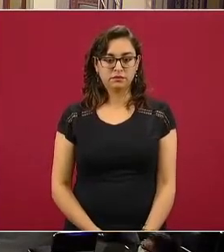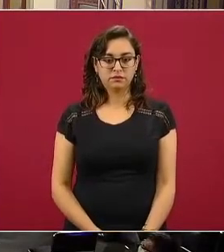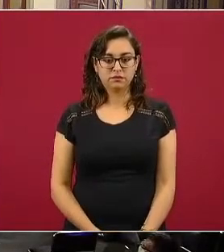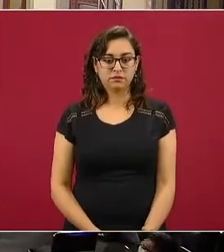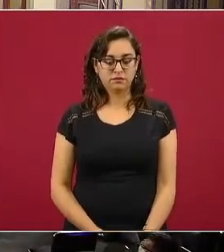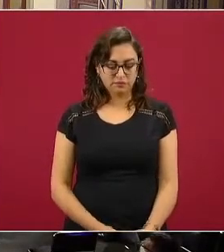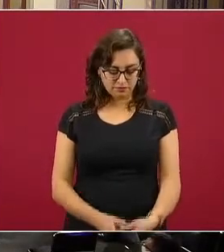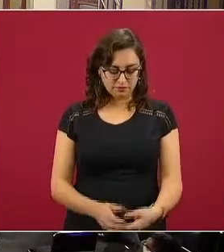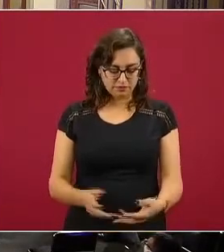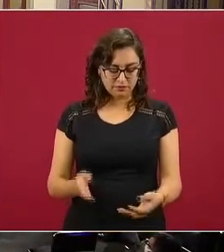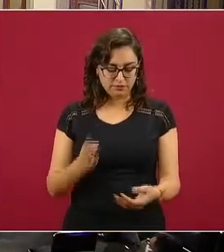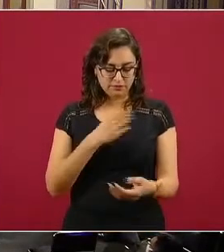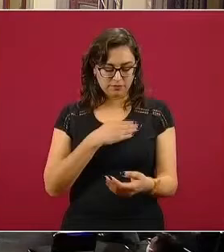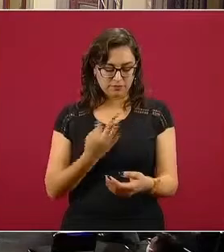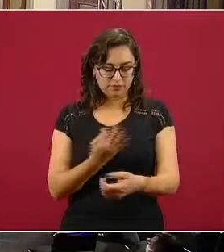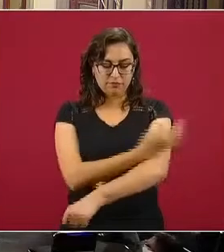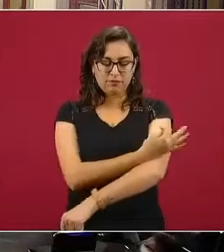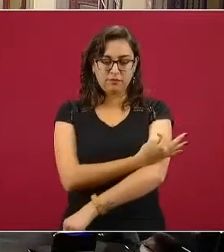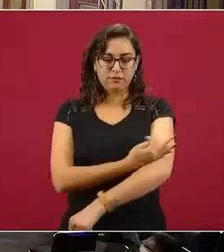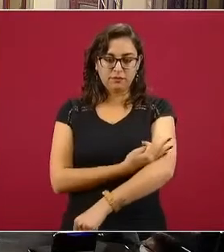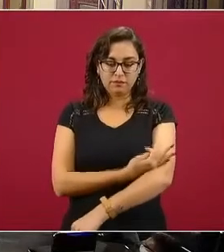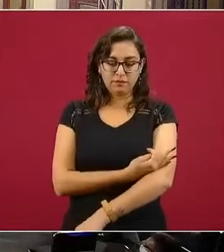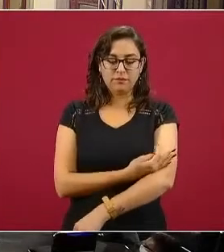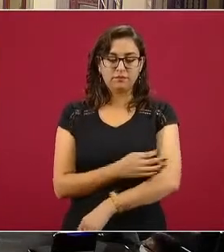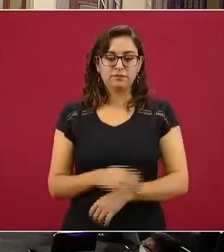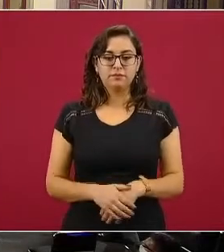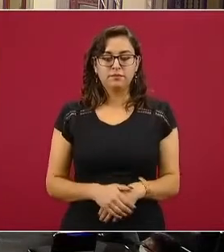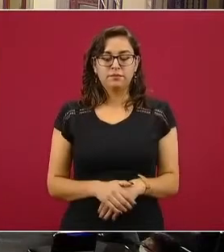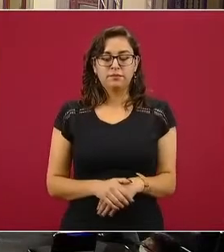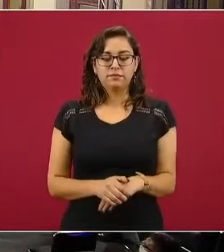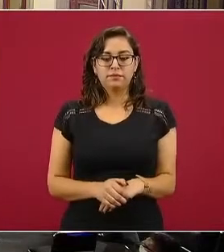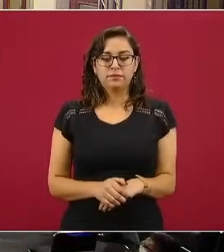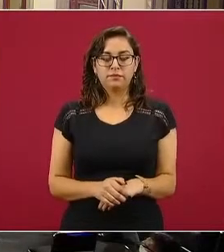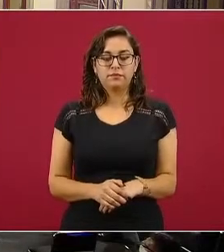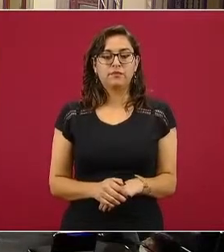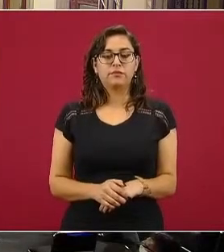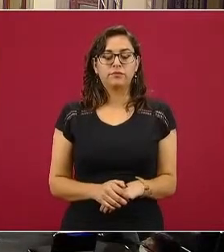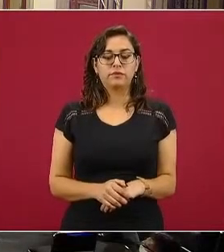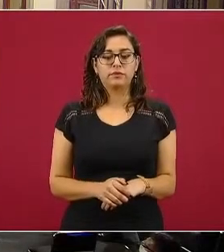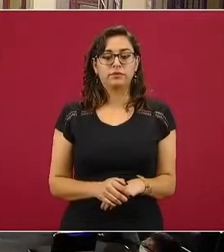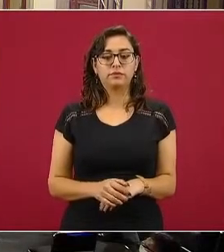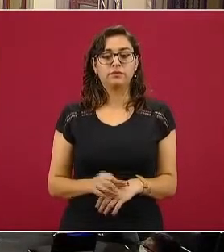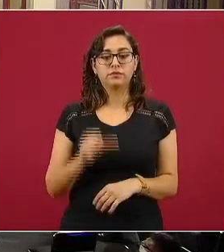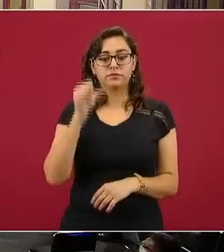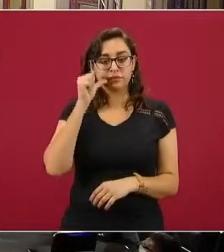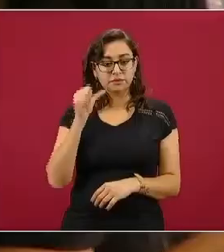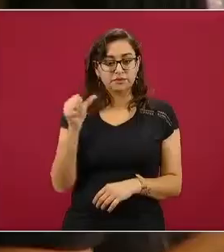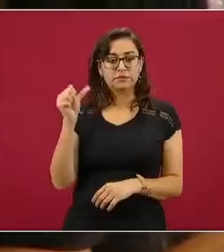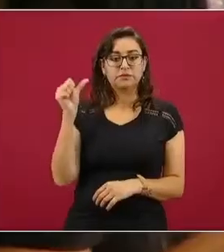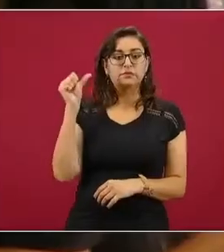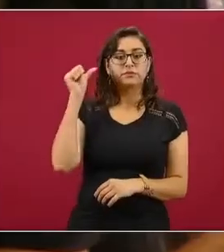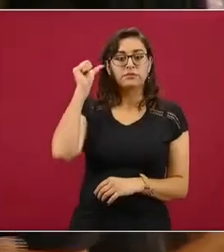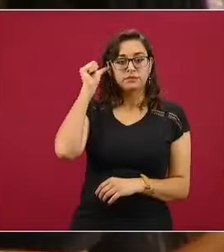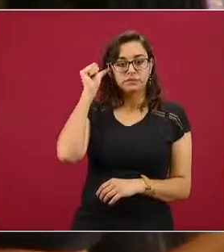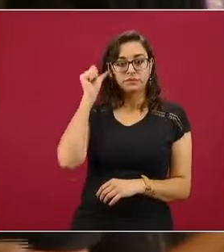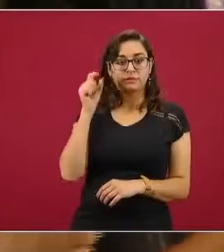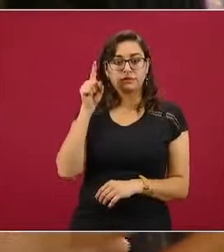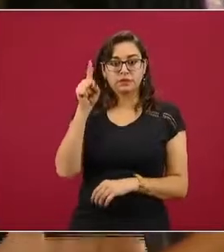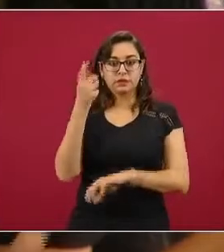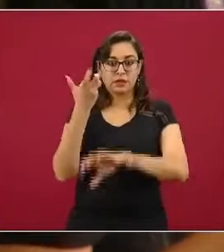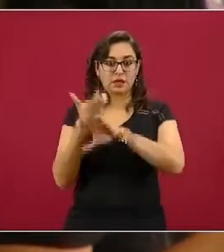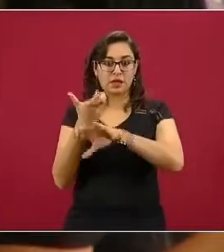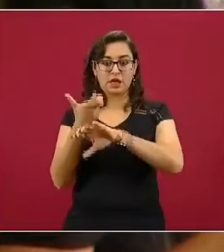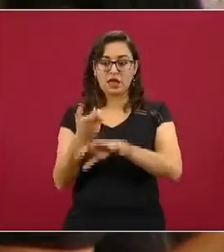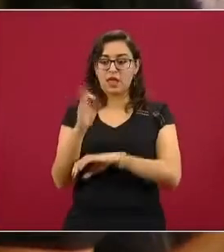Sí, doctor, buenas tardes, Bogdán Castillo de Televisa. El día de ayer, la Agencia de Alimentos y Medicamentos de Estados Unidos,